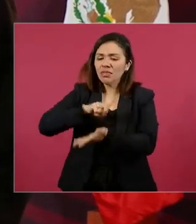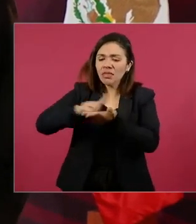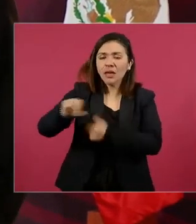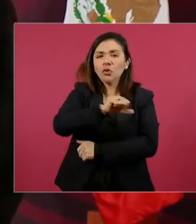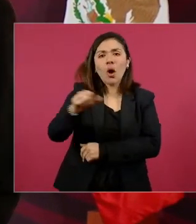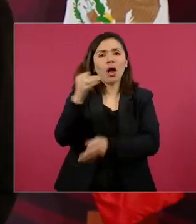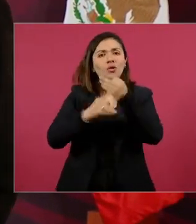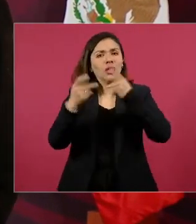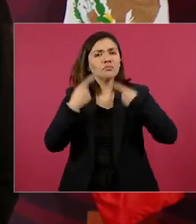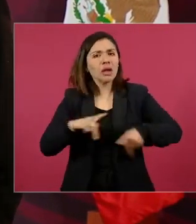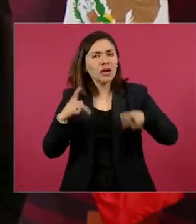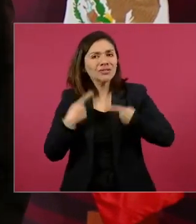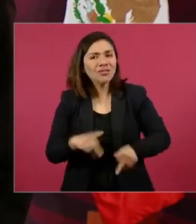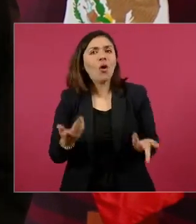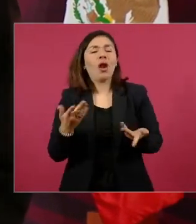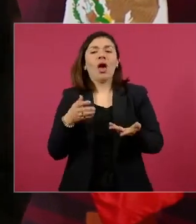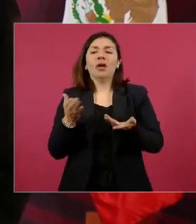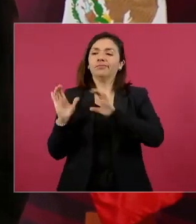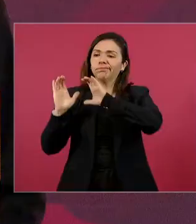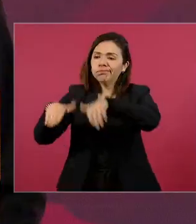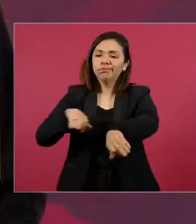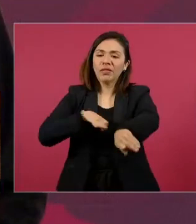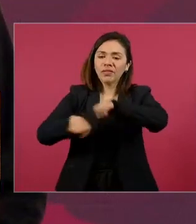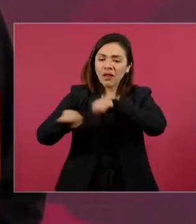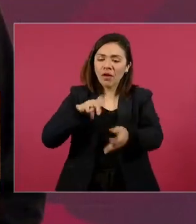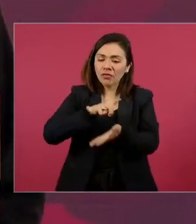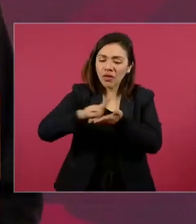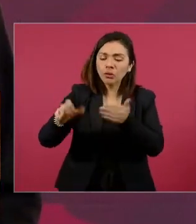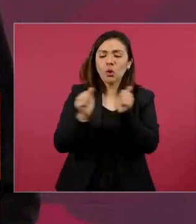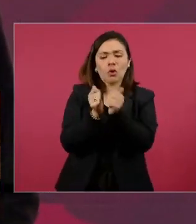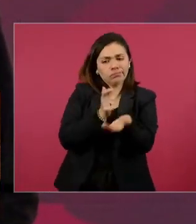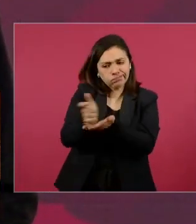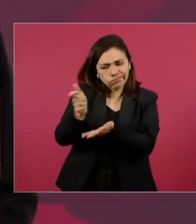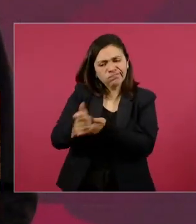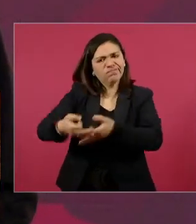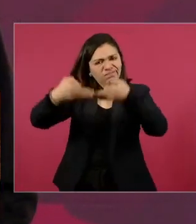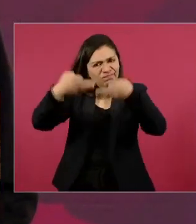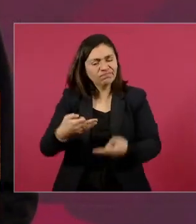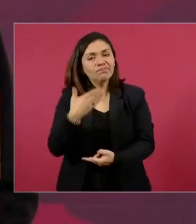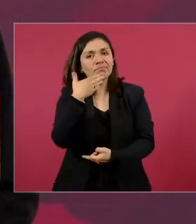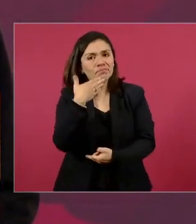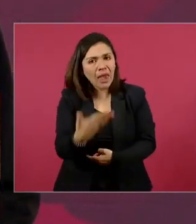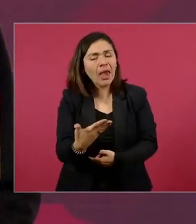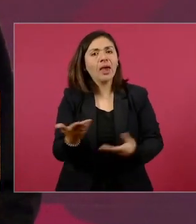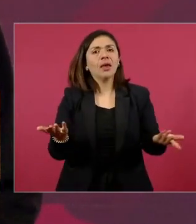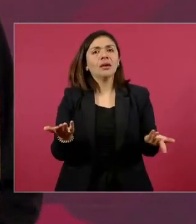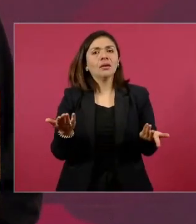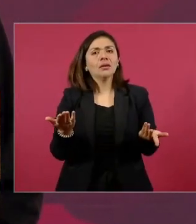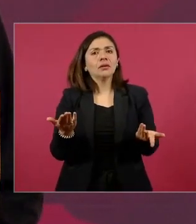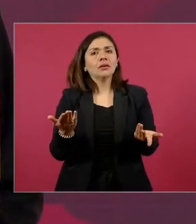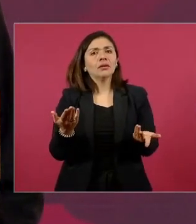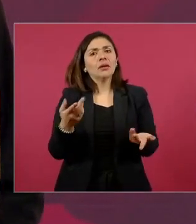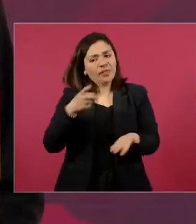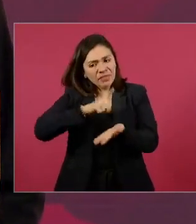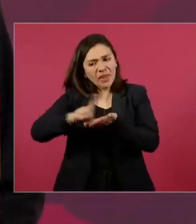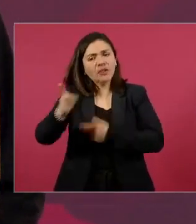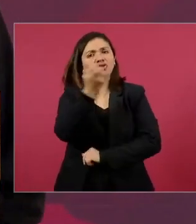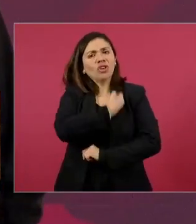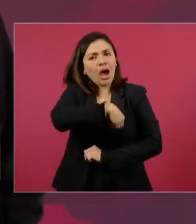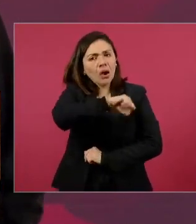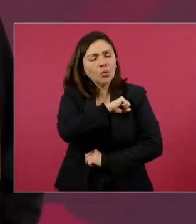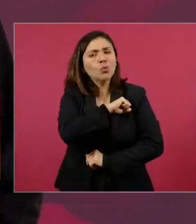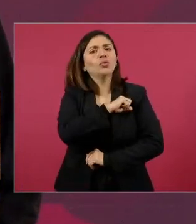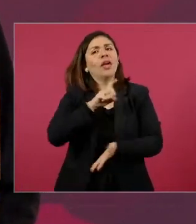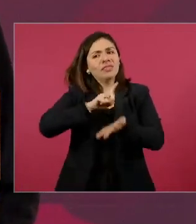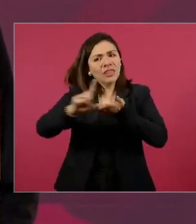pueblo al trabajo, a un salario digno, el derecho del pueblo a la salud, el derecho